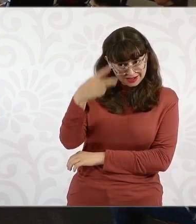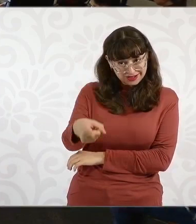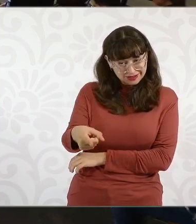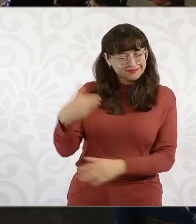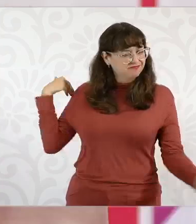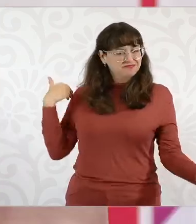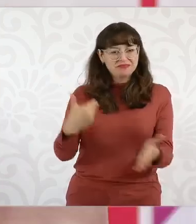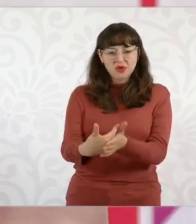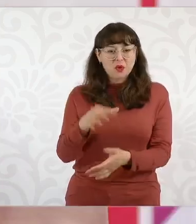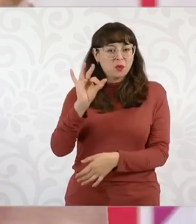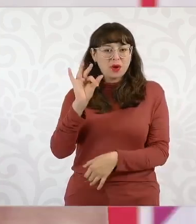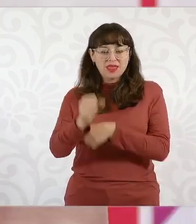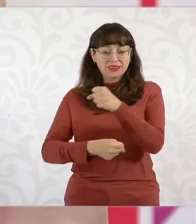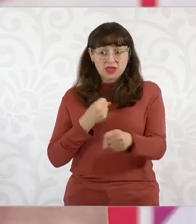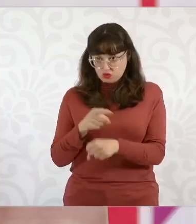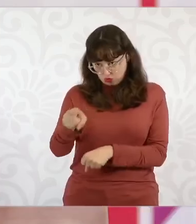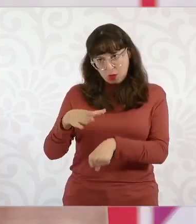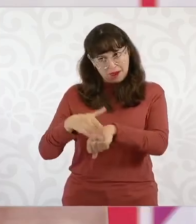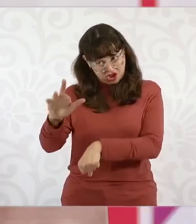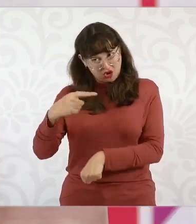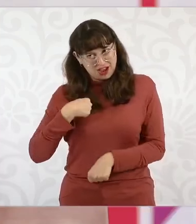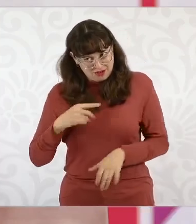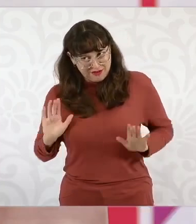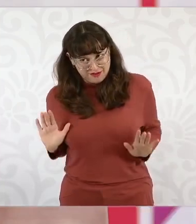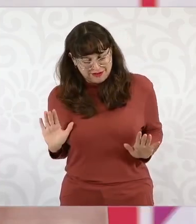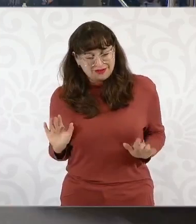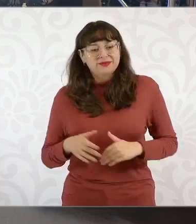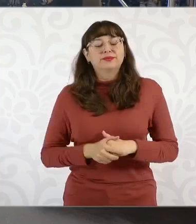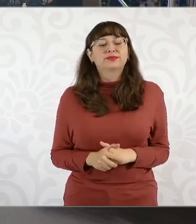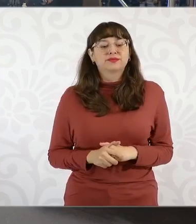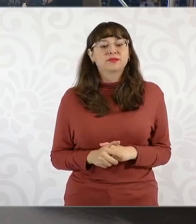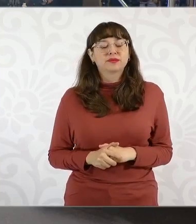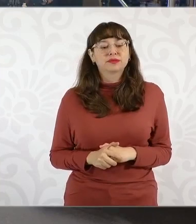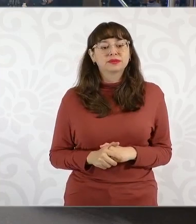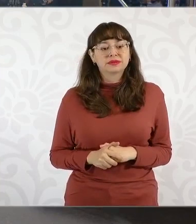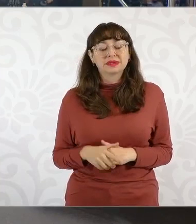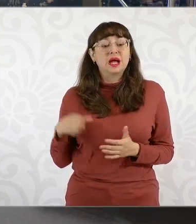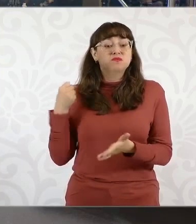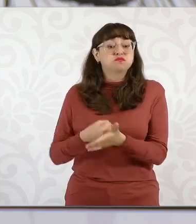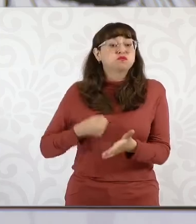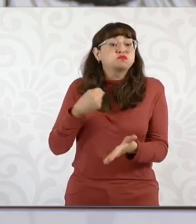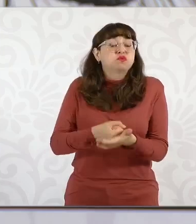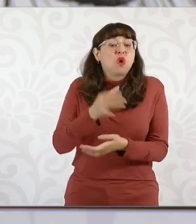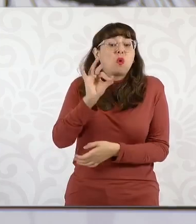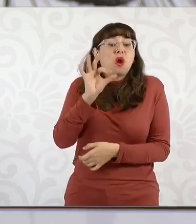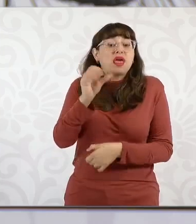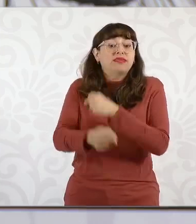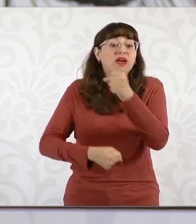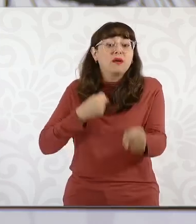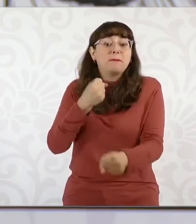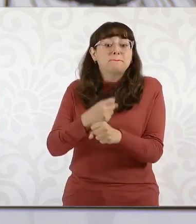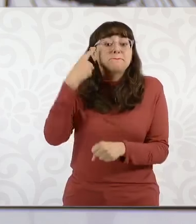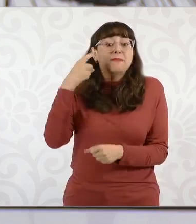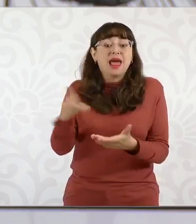O yo estaba con él, porque creo que es más grande que yo. Bueno, luchamos hace 40 años por el derecho